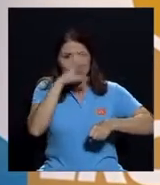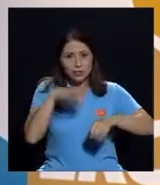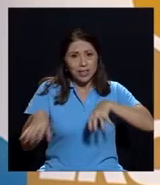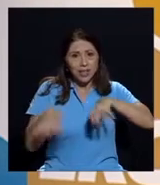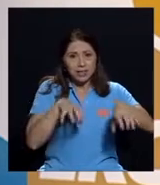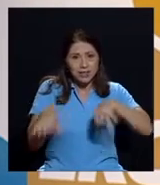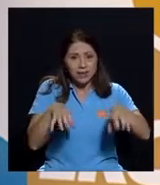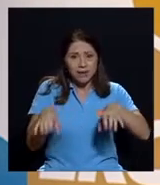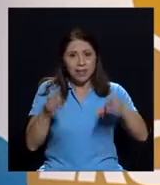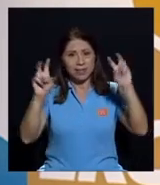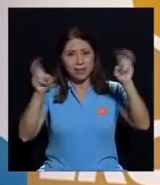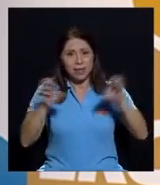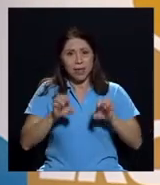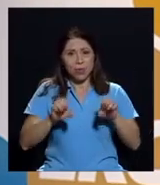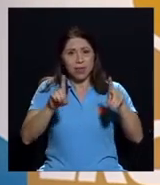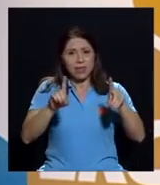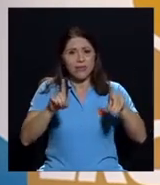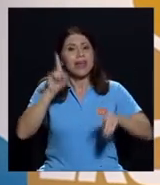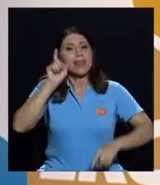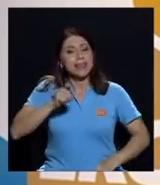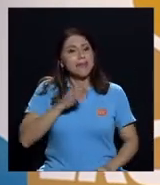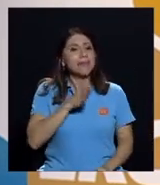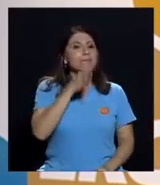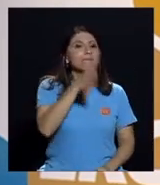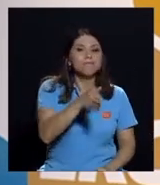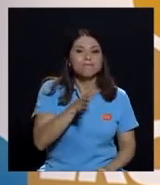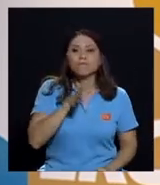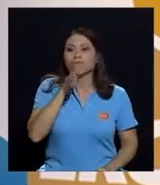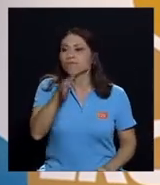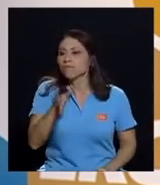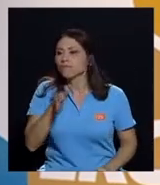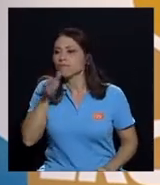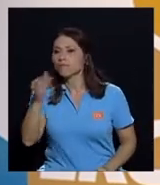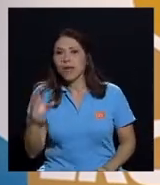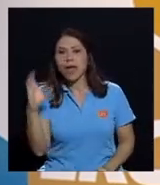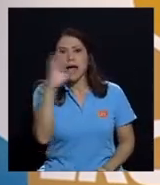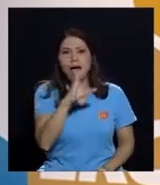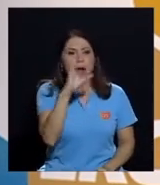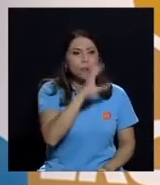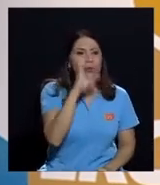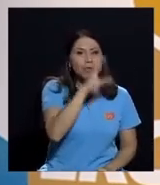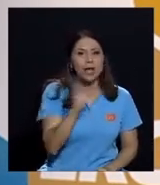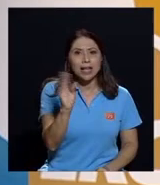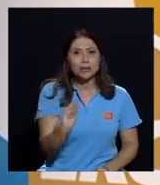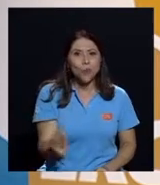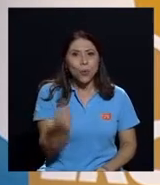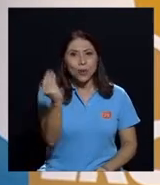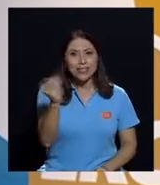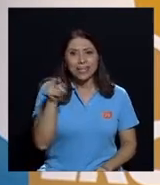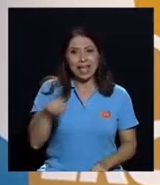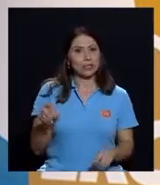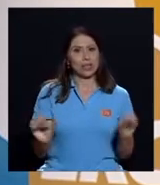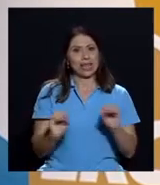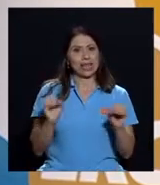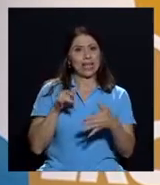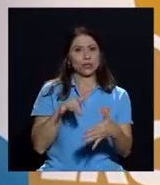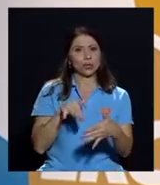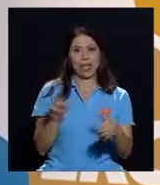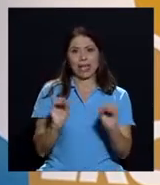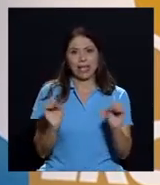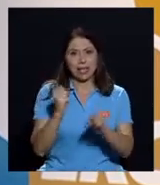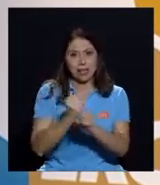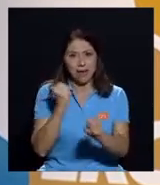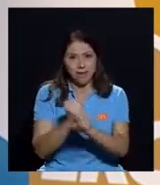tiene que ir a buscar a esos jóvenes a los que han denominado a veces que no ni estudian ni trabajan y que están en esa edad